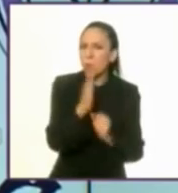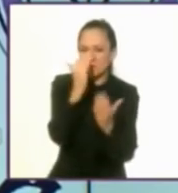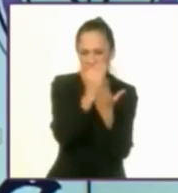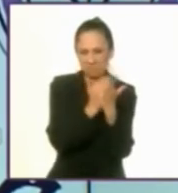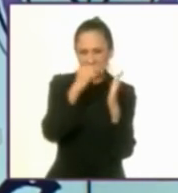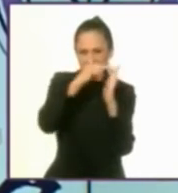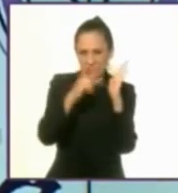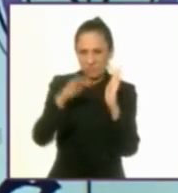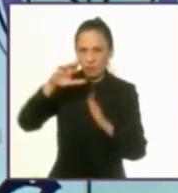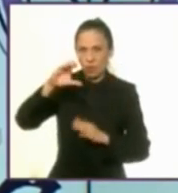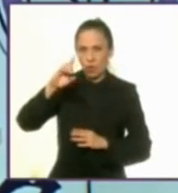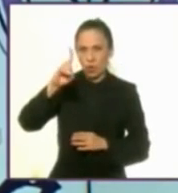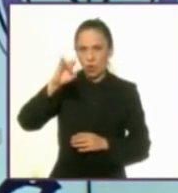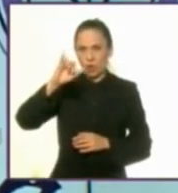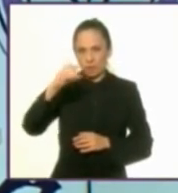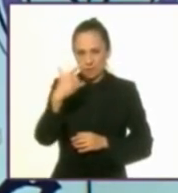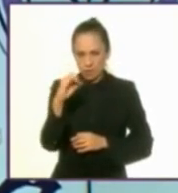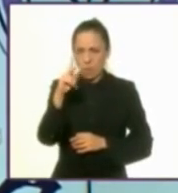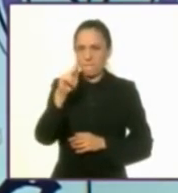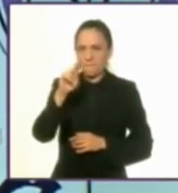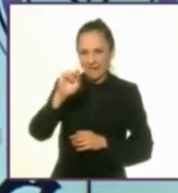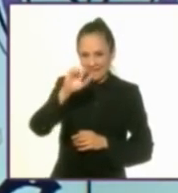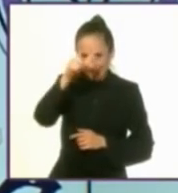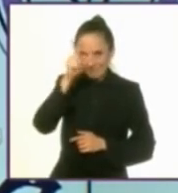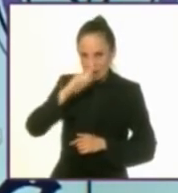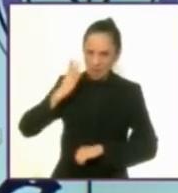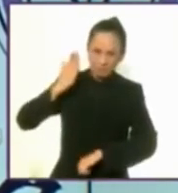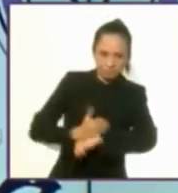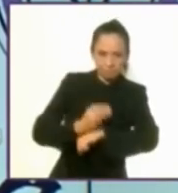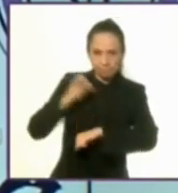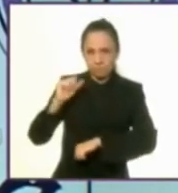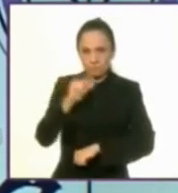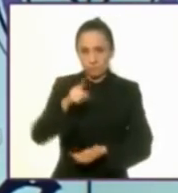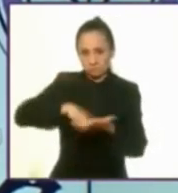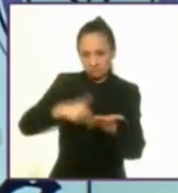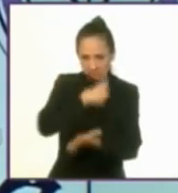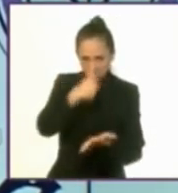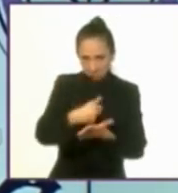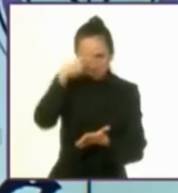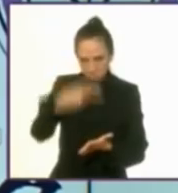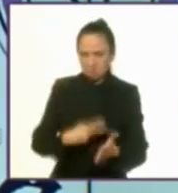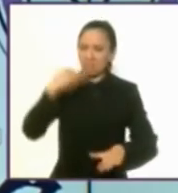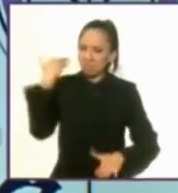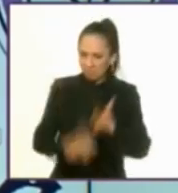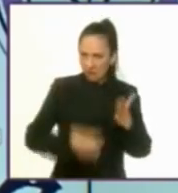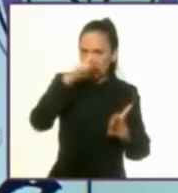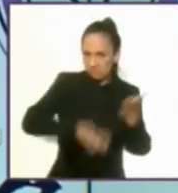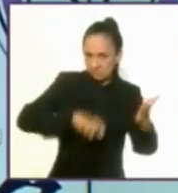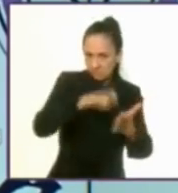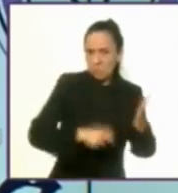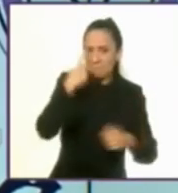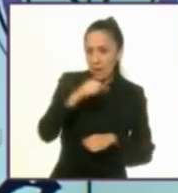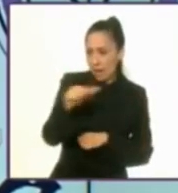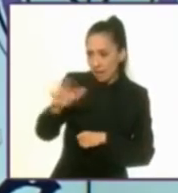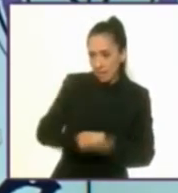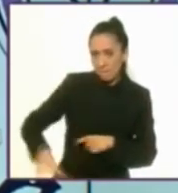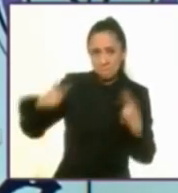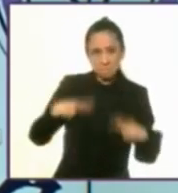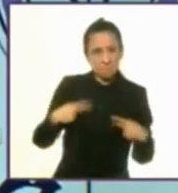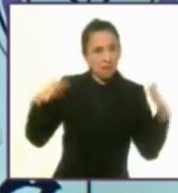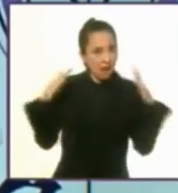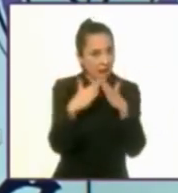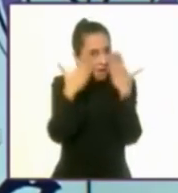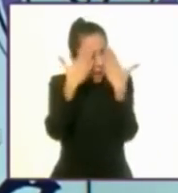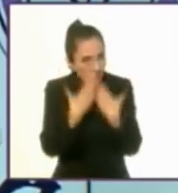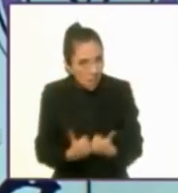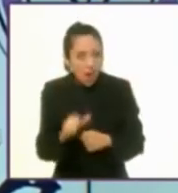de la ciudad de mexico es necesario que hagamos justicia a toda aquella gente que quedó sin casa a los